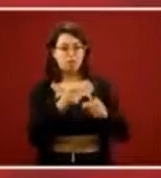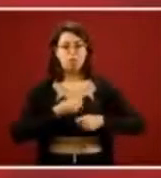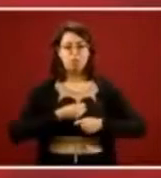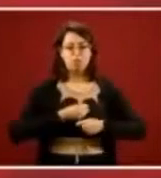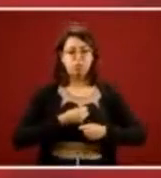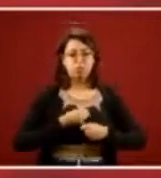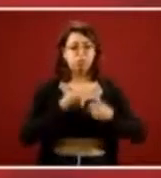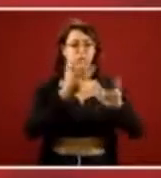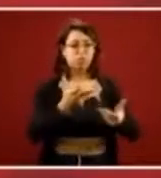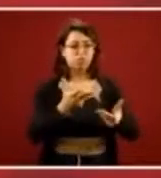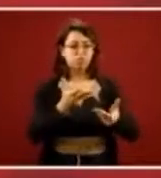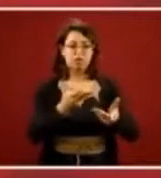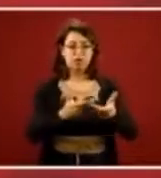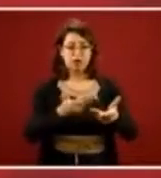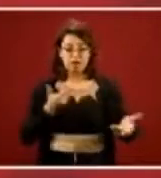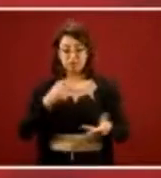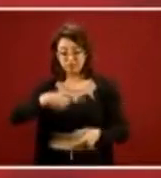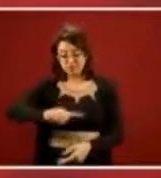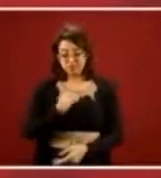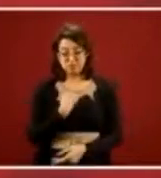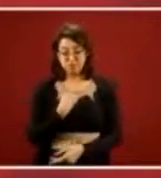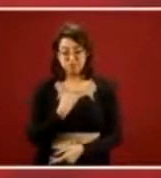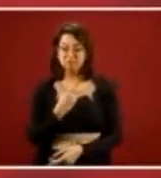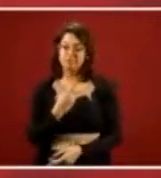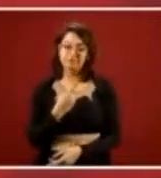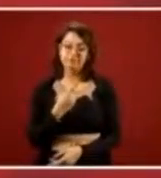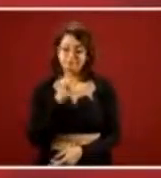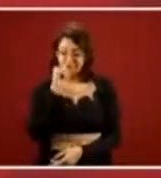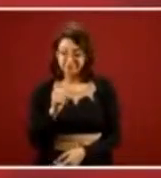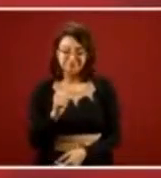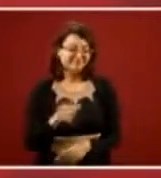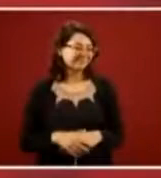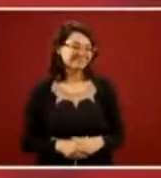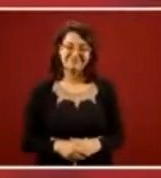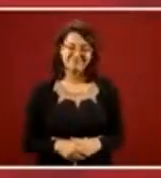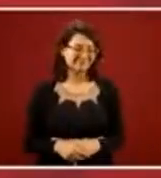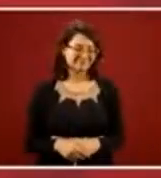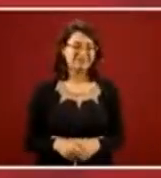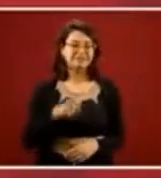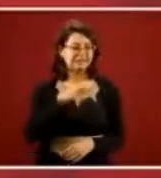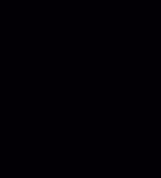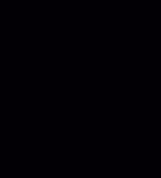con el presidente o sea no es echarle la culpa